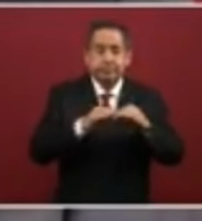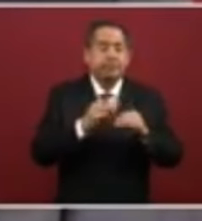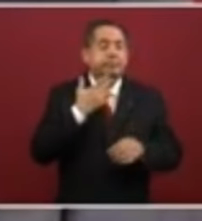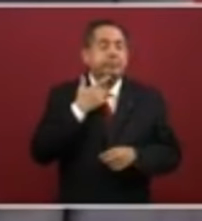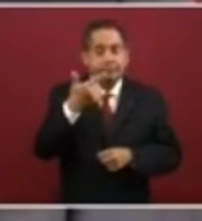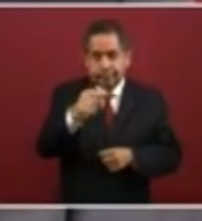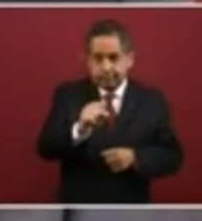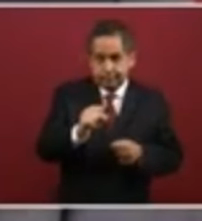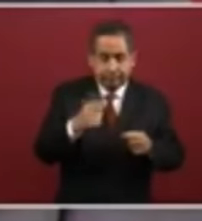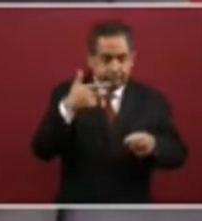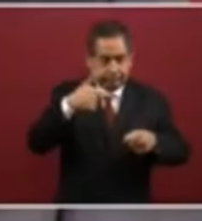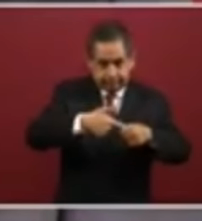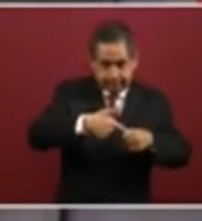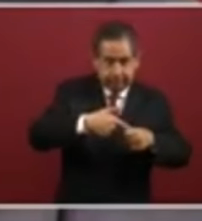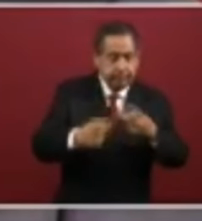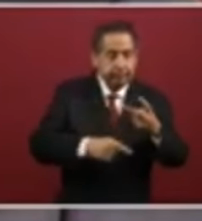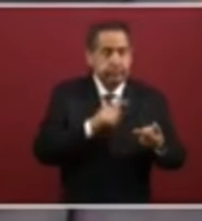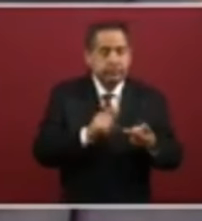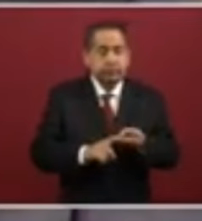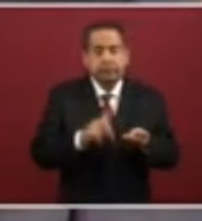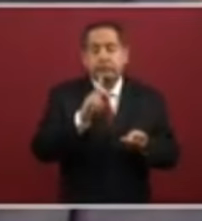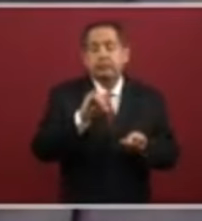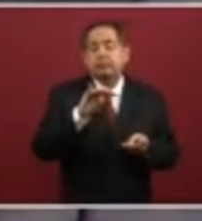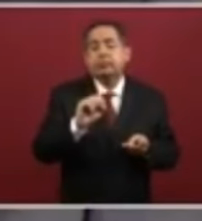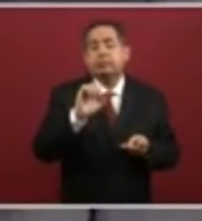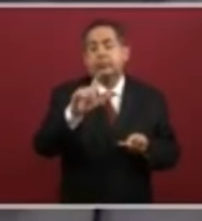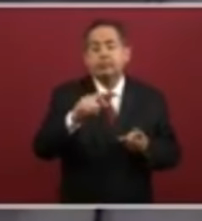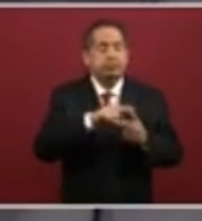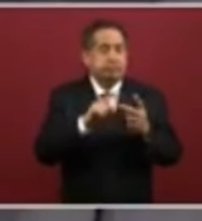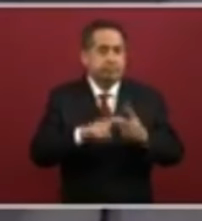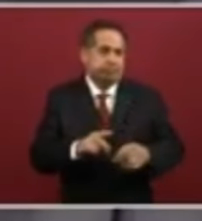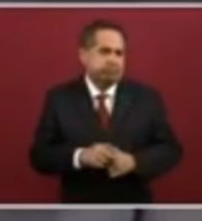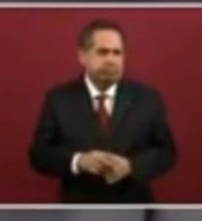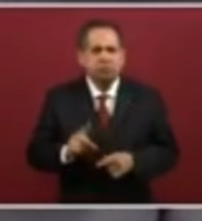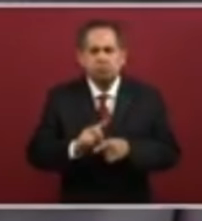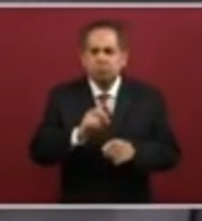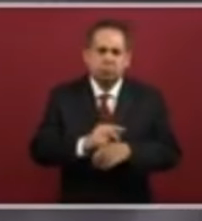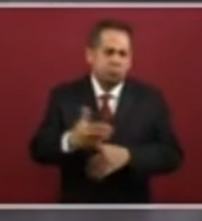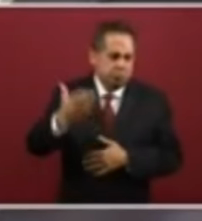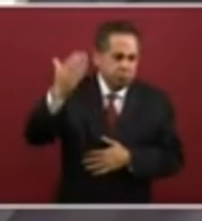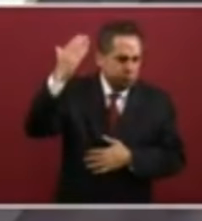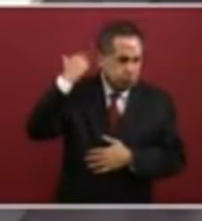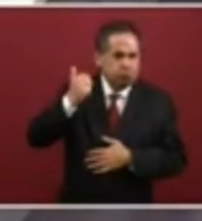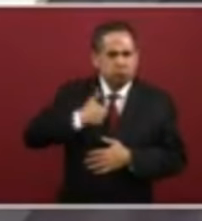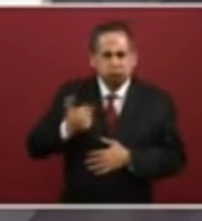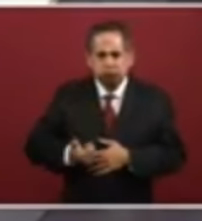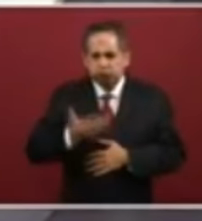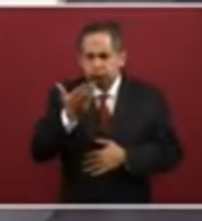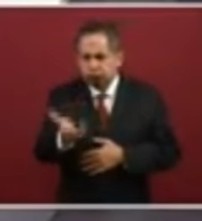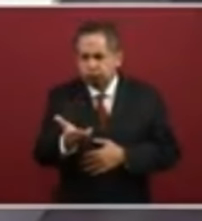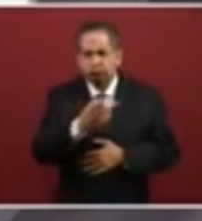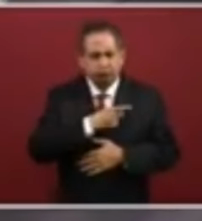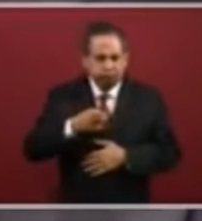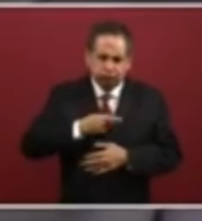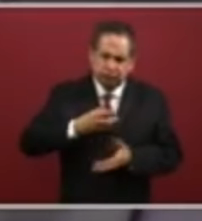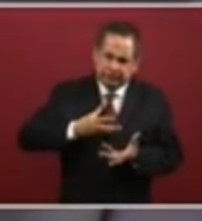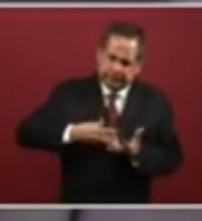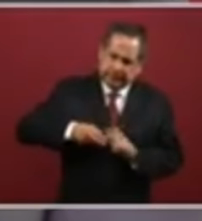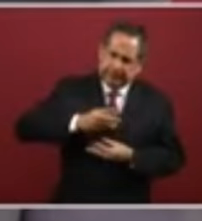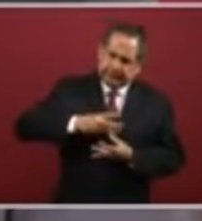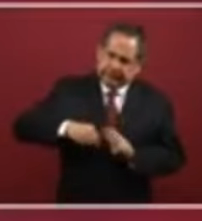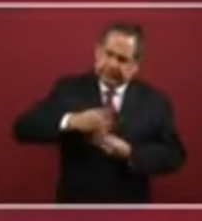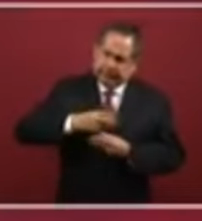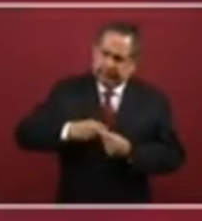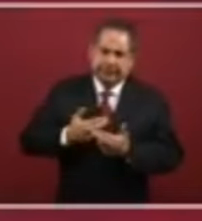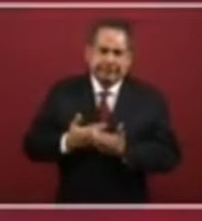diésel. Lo propuse desde hace mucho tiempo. Es una contradicción,